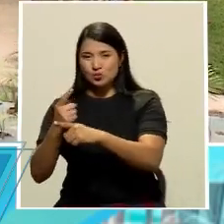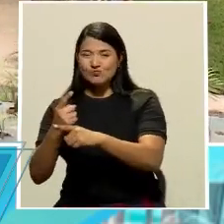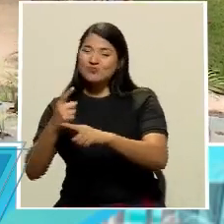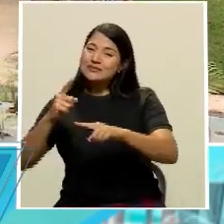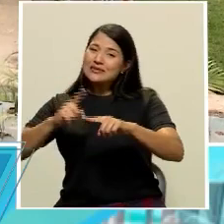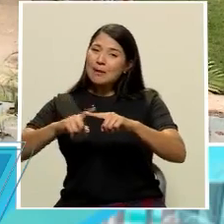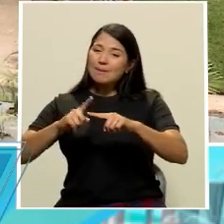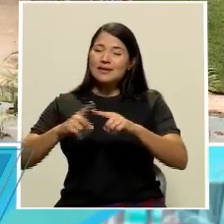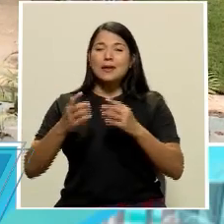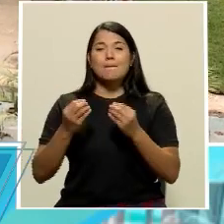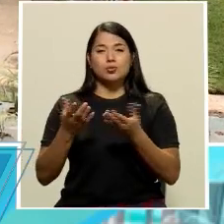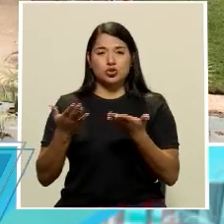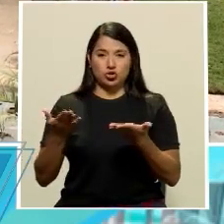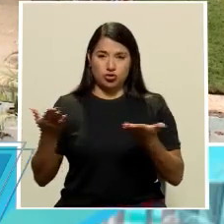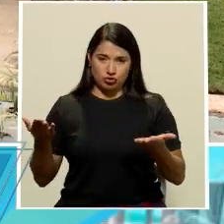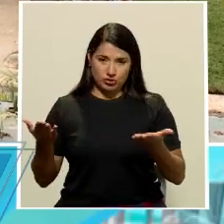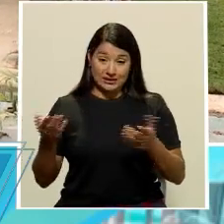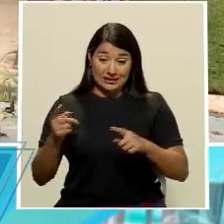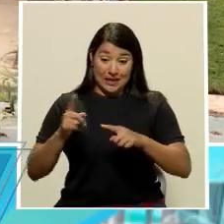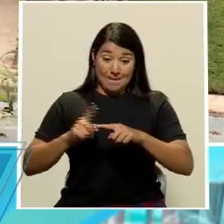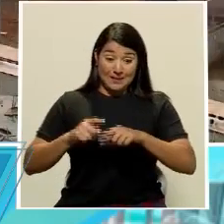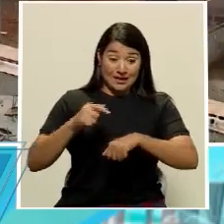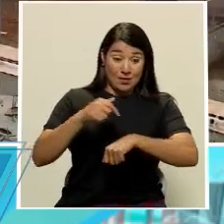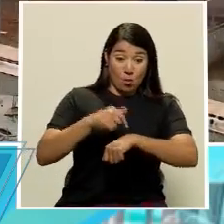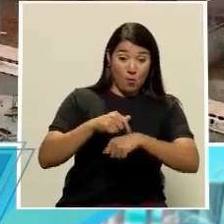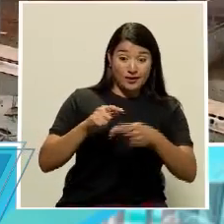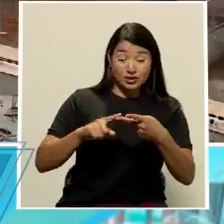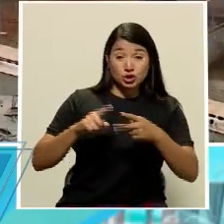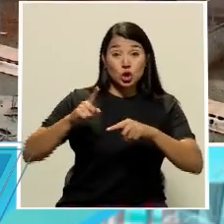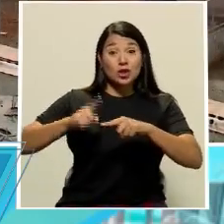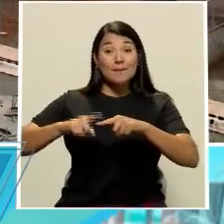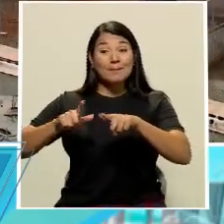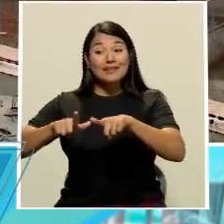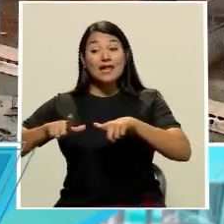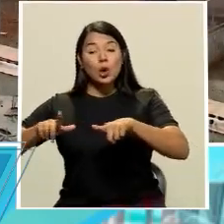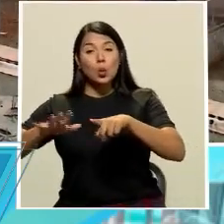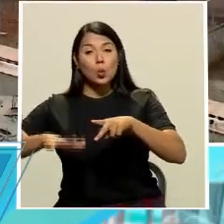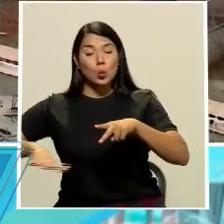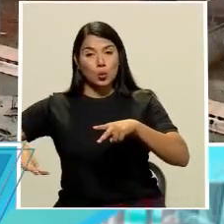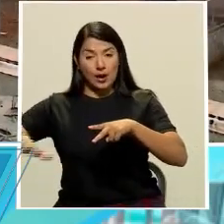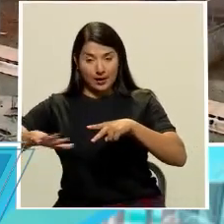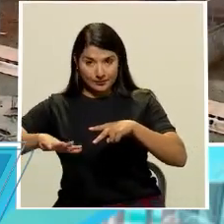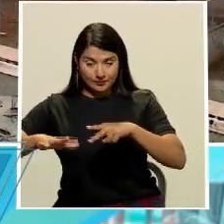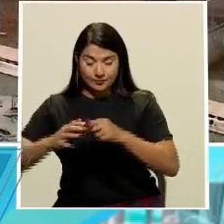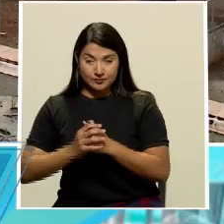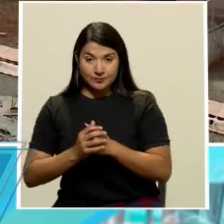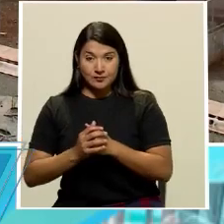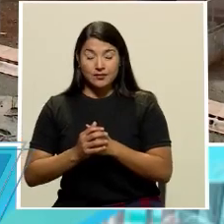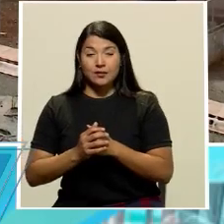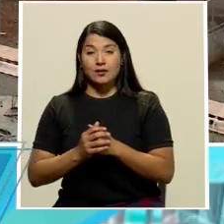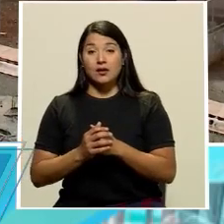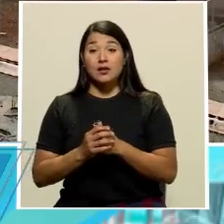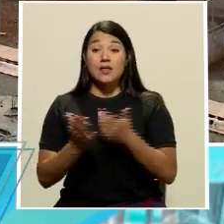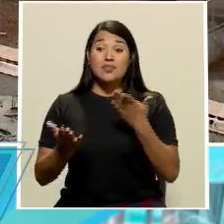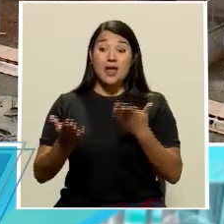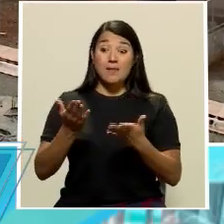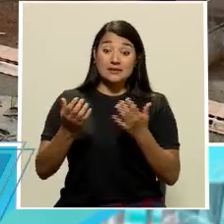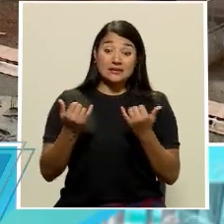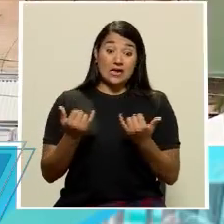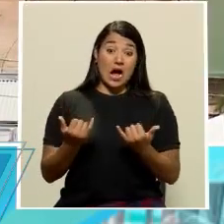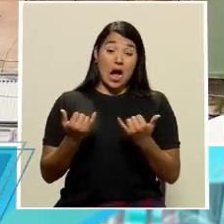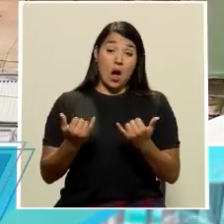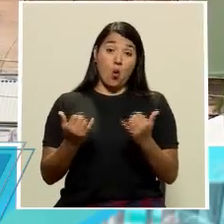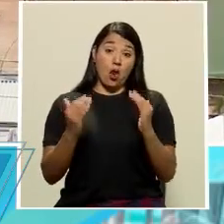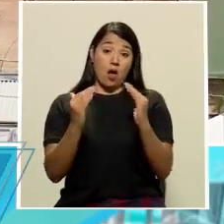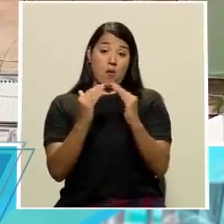relativos en el tiempo y en la geografía, por decirlo así. Lo que hoy es apto o no es apto